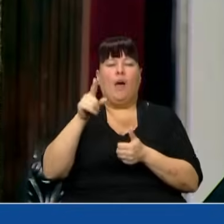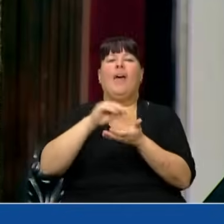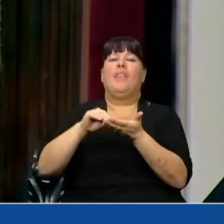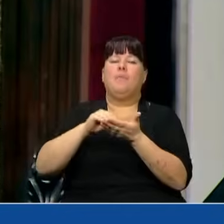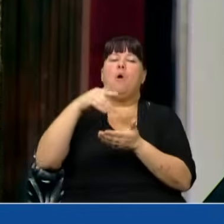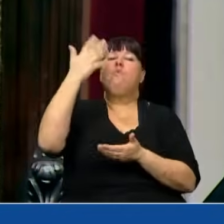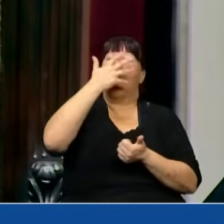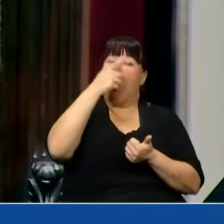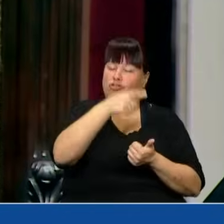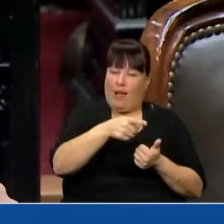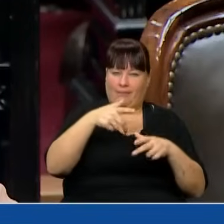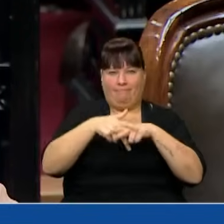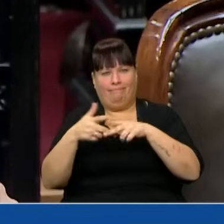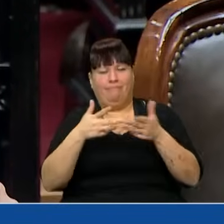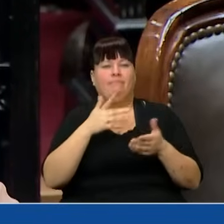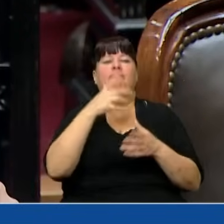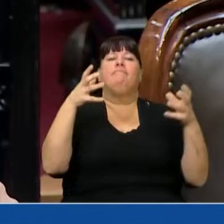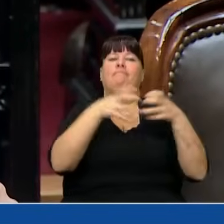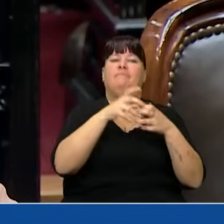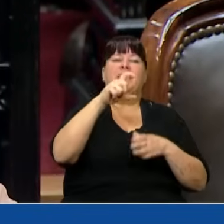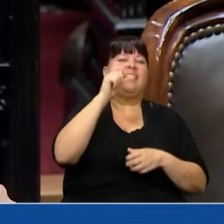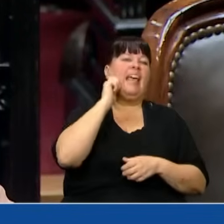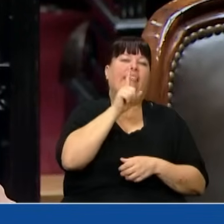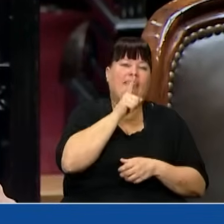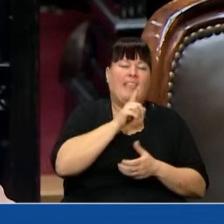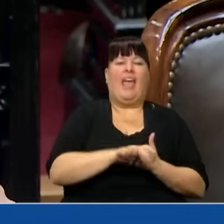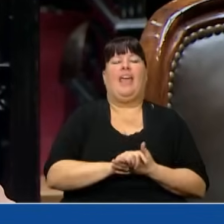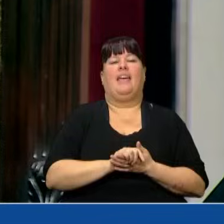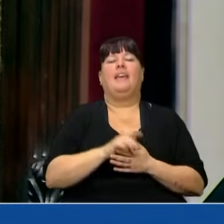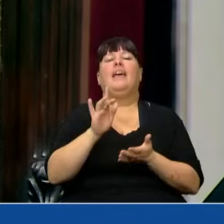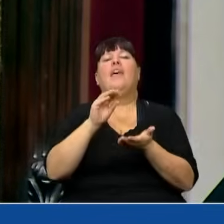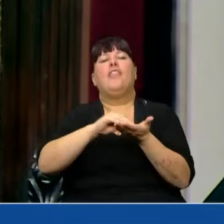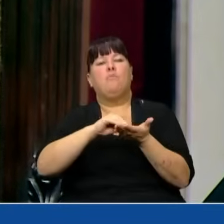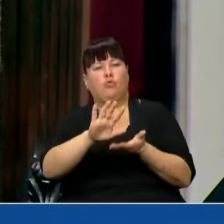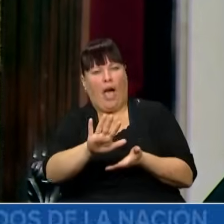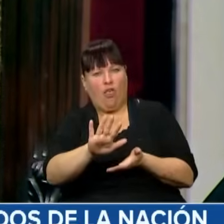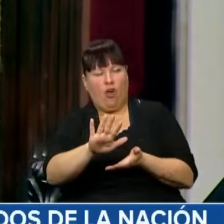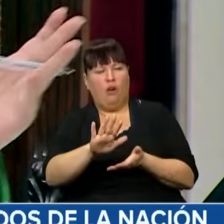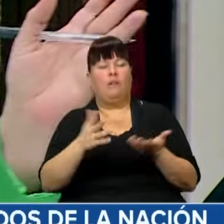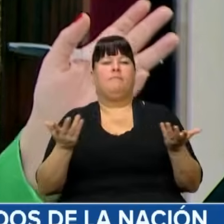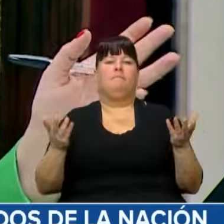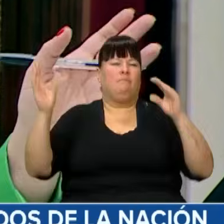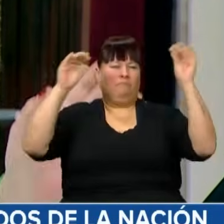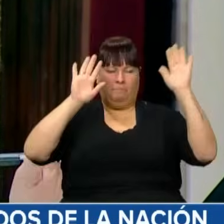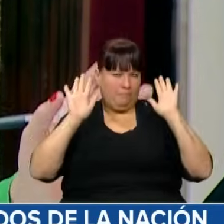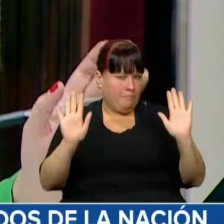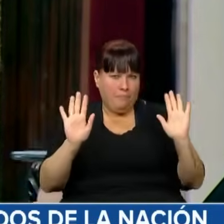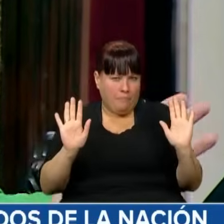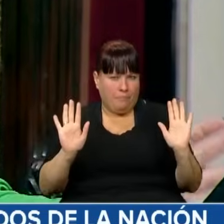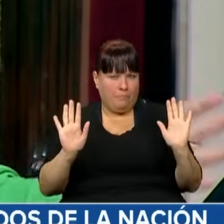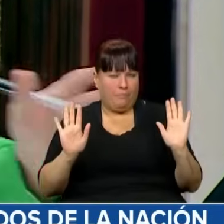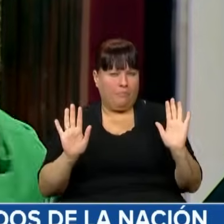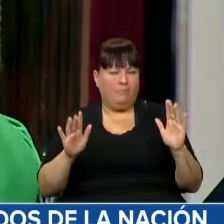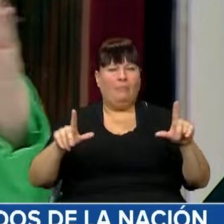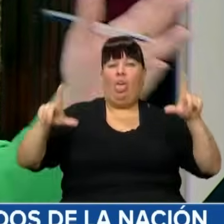casta de Moyano. La casta de la CGT. Diputado no. Iglesias. Está, a ver...